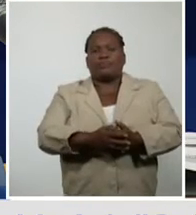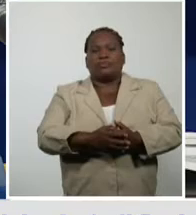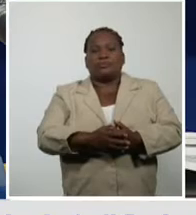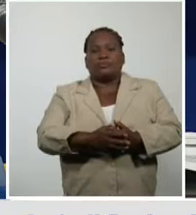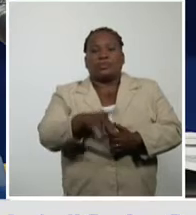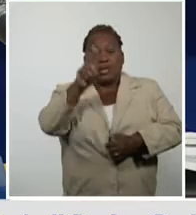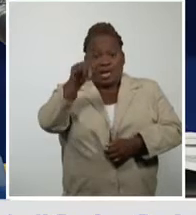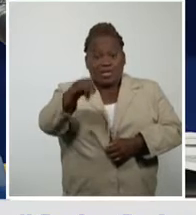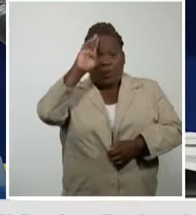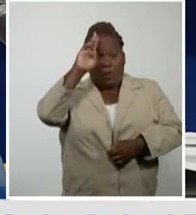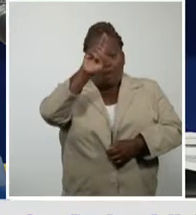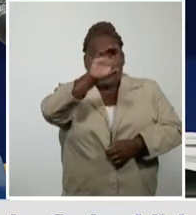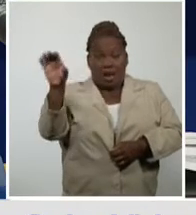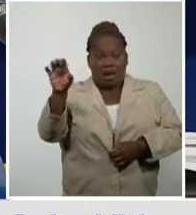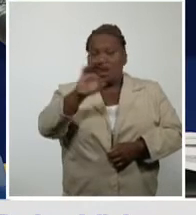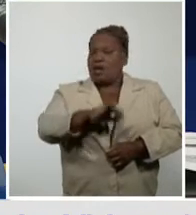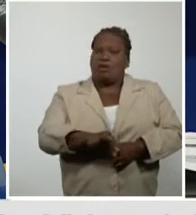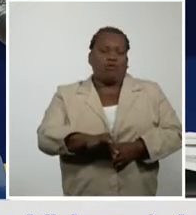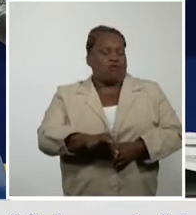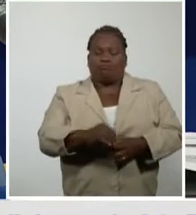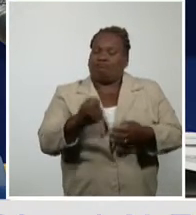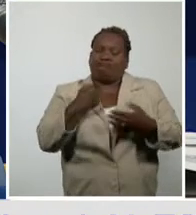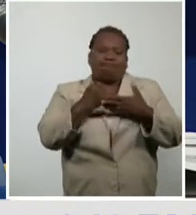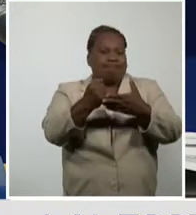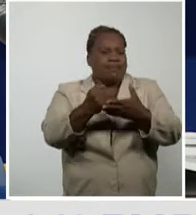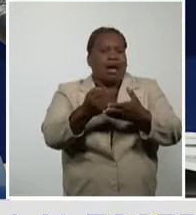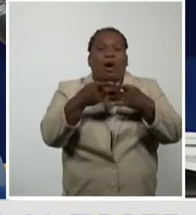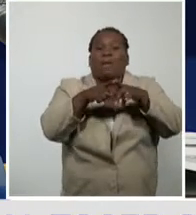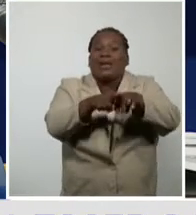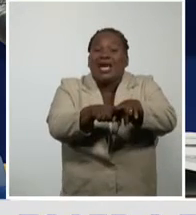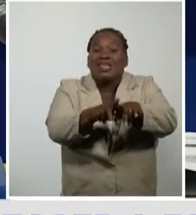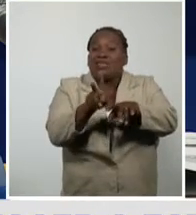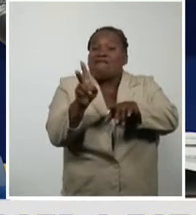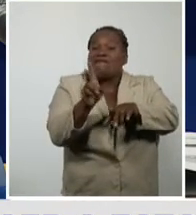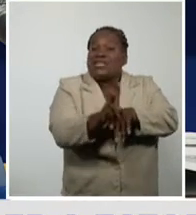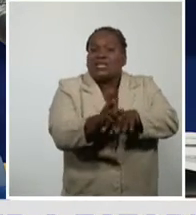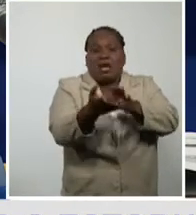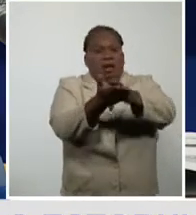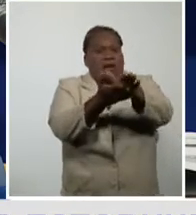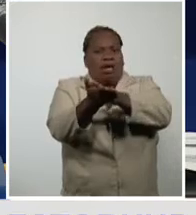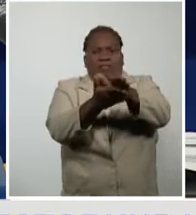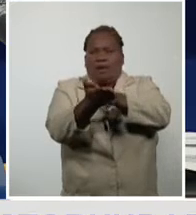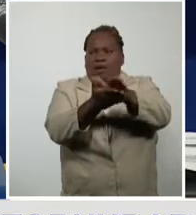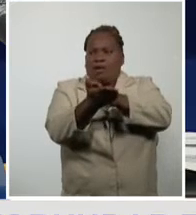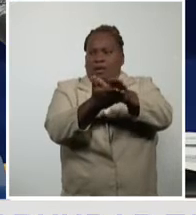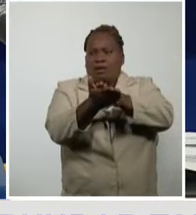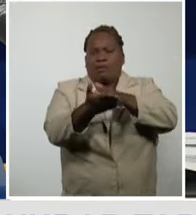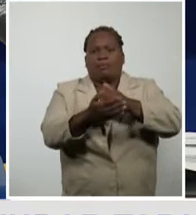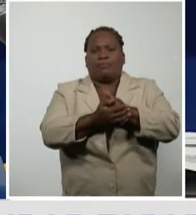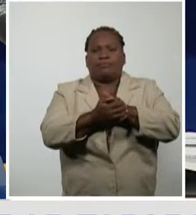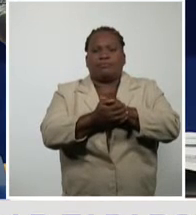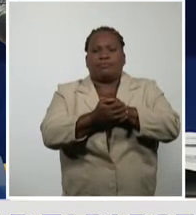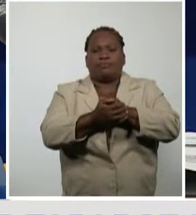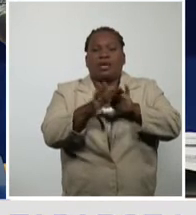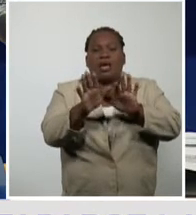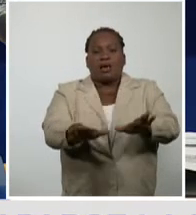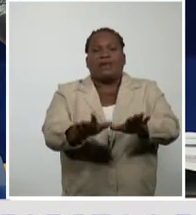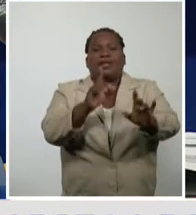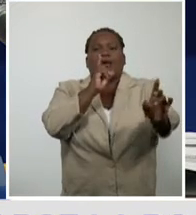hospitales no se permiten acompañantes, no se permiten visitas, de forma tal de evitar el contacto de las